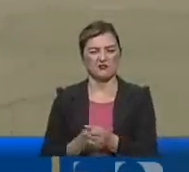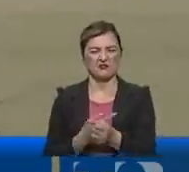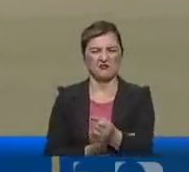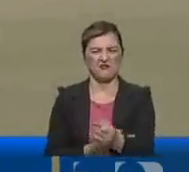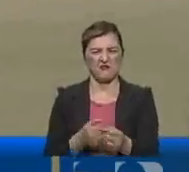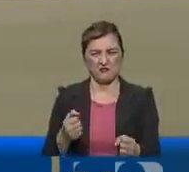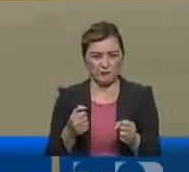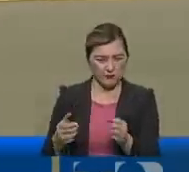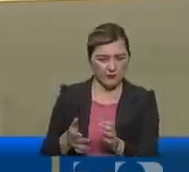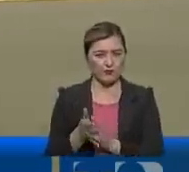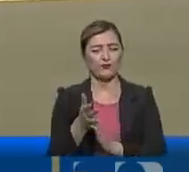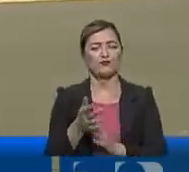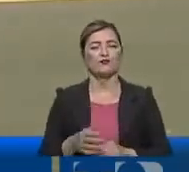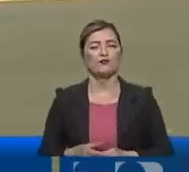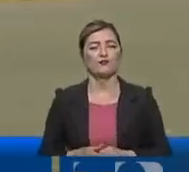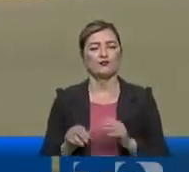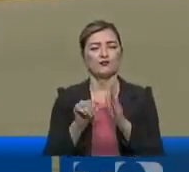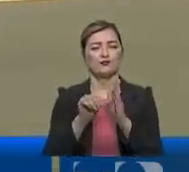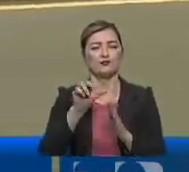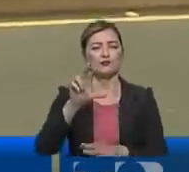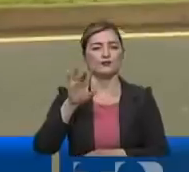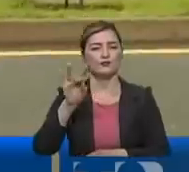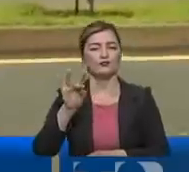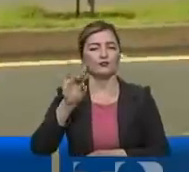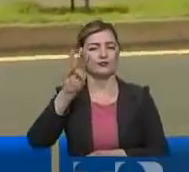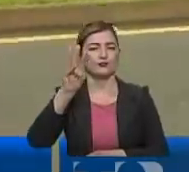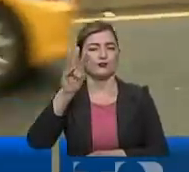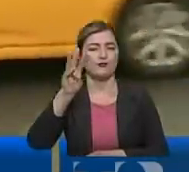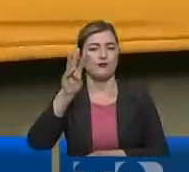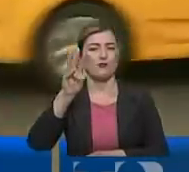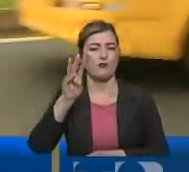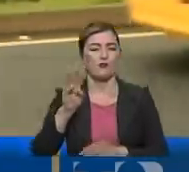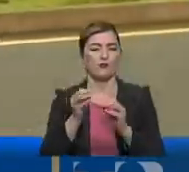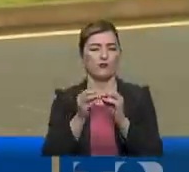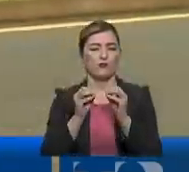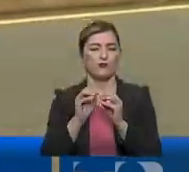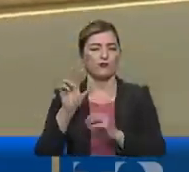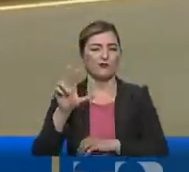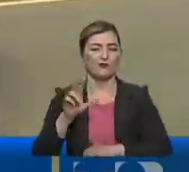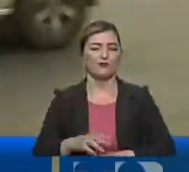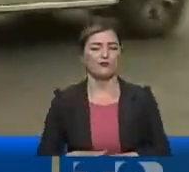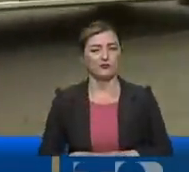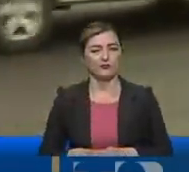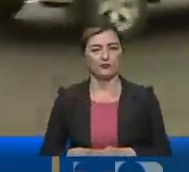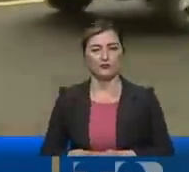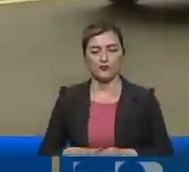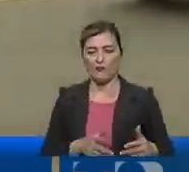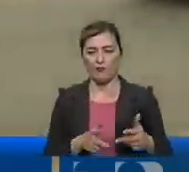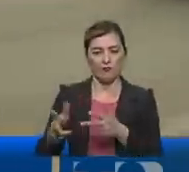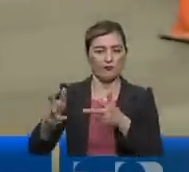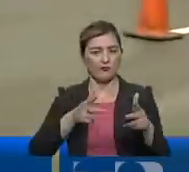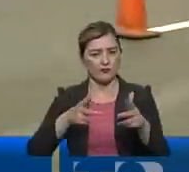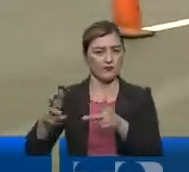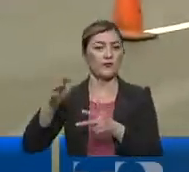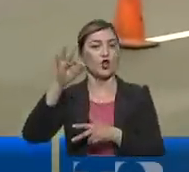velocidad se encuentra tipificado en el artículo 386, numeral 3. Esta es una vía rápida donde se puede conducir